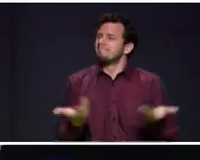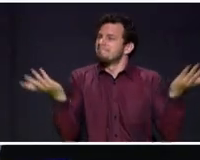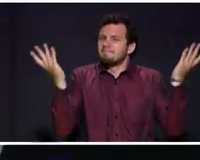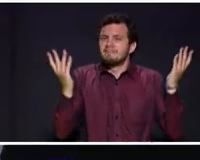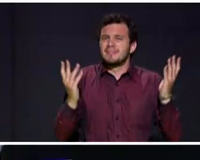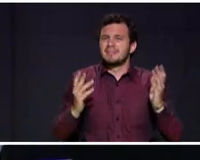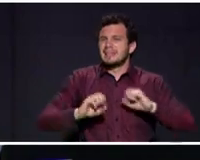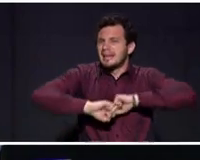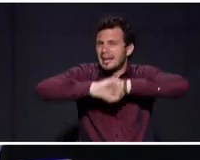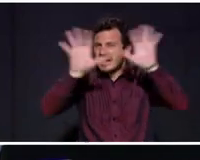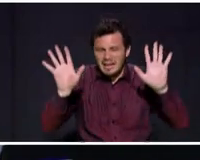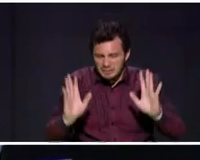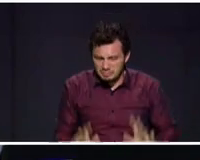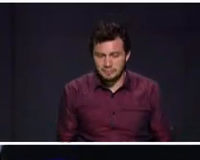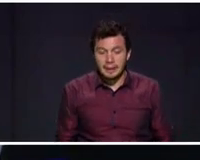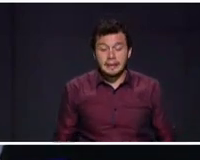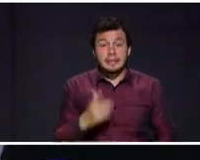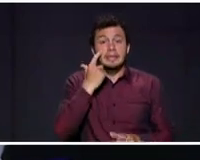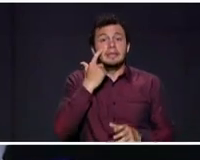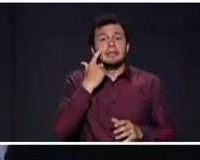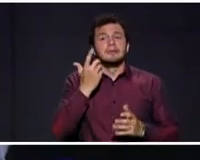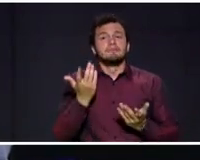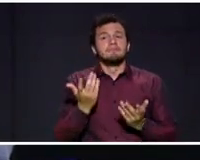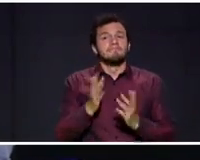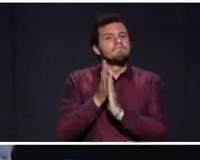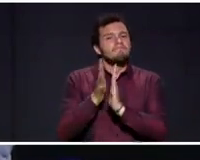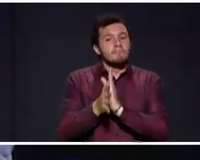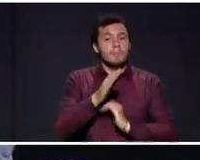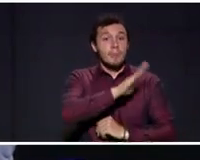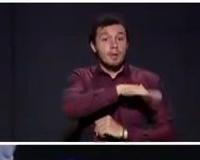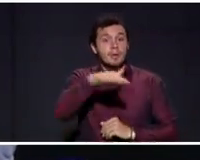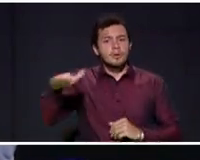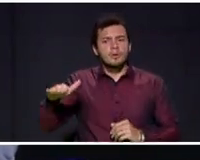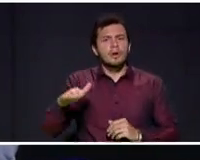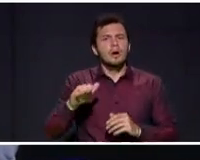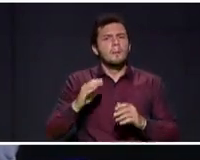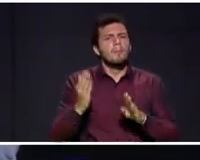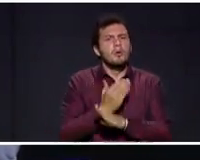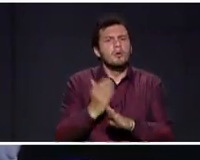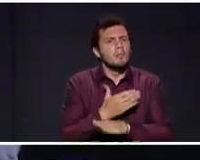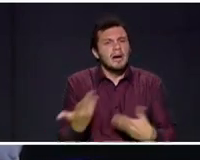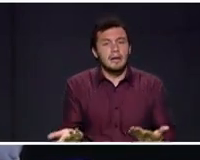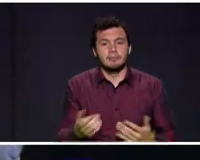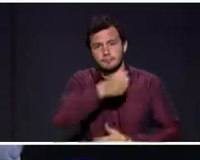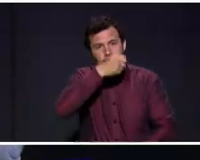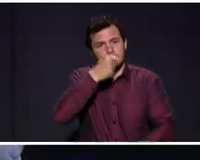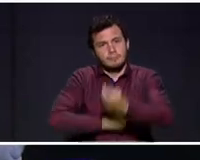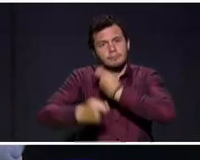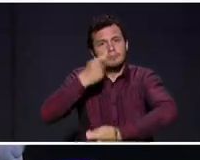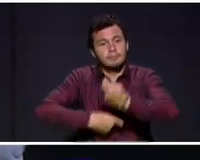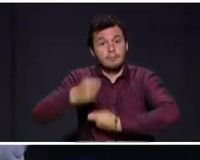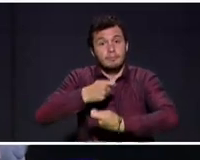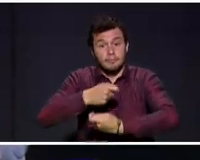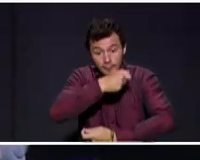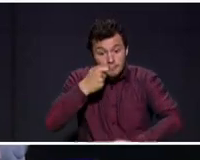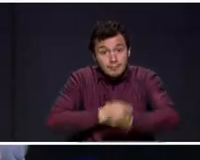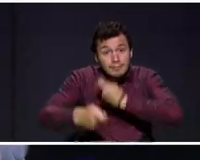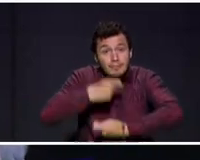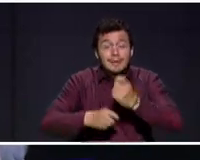el problema central de la violencia en antioquia es el narcotráfico el narcotráfico es tan grave en